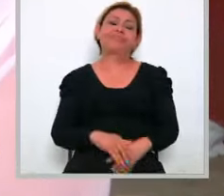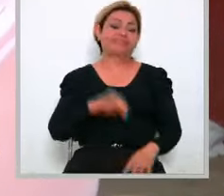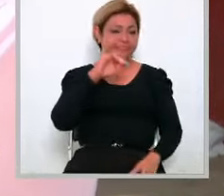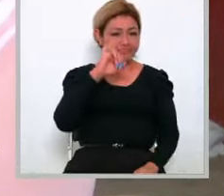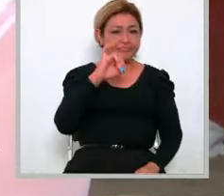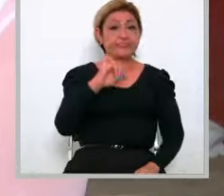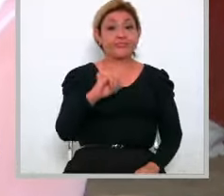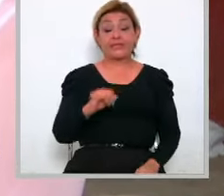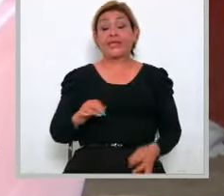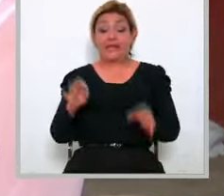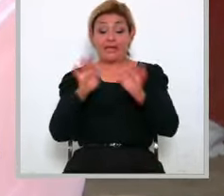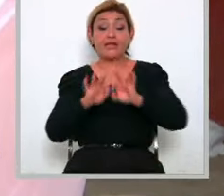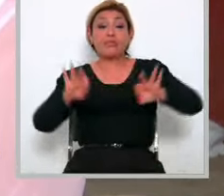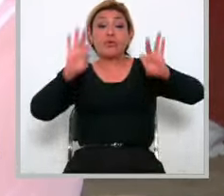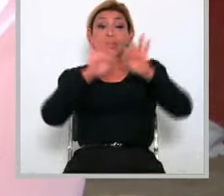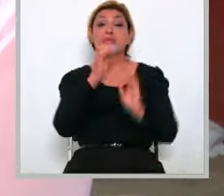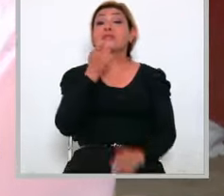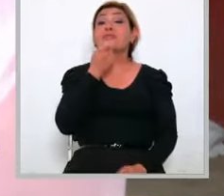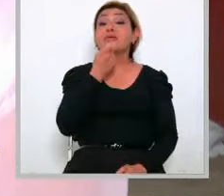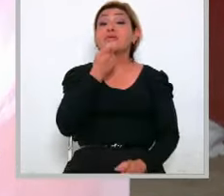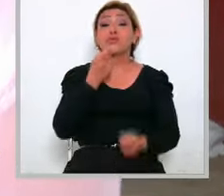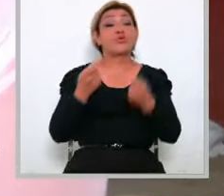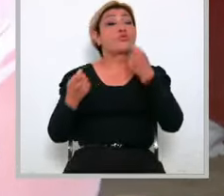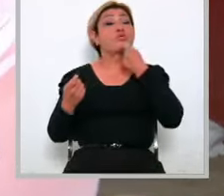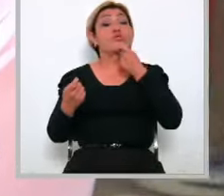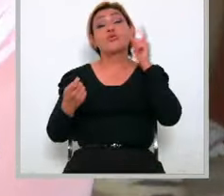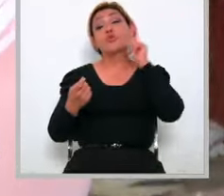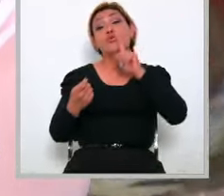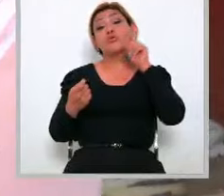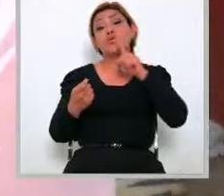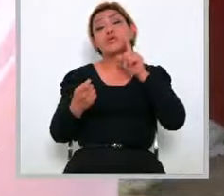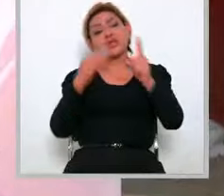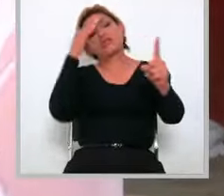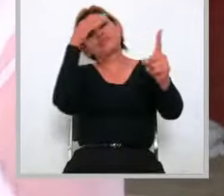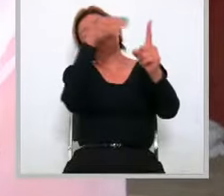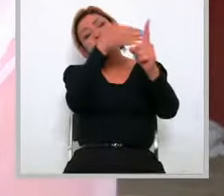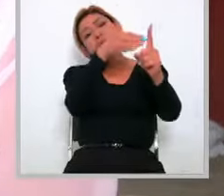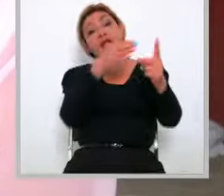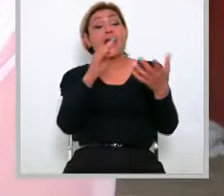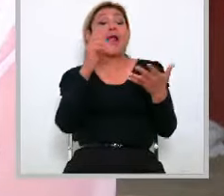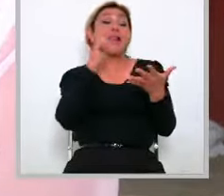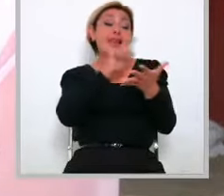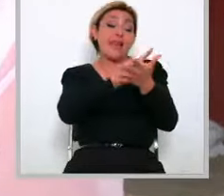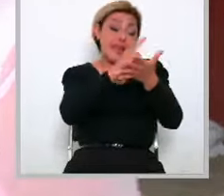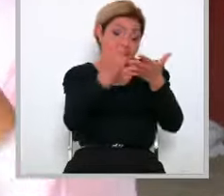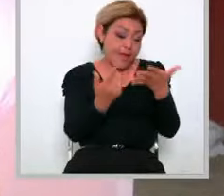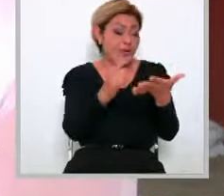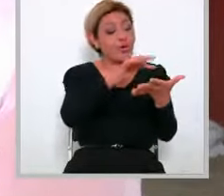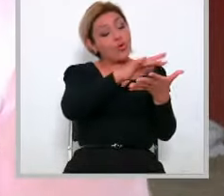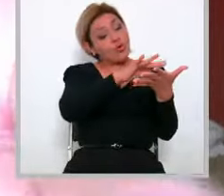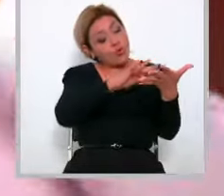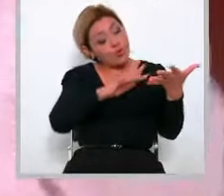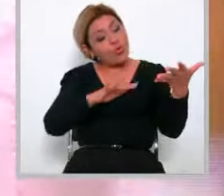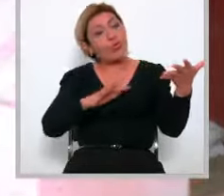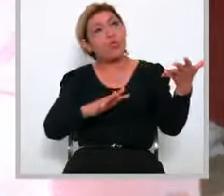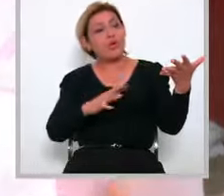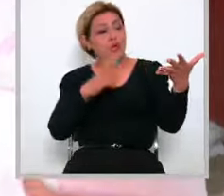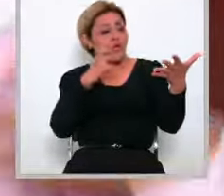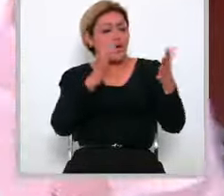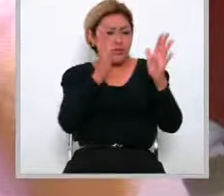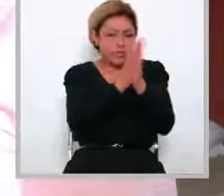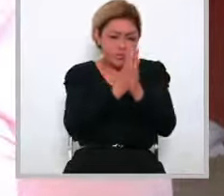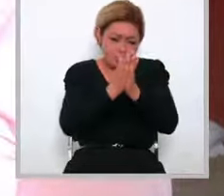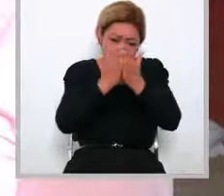y nuestras niñas pues tengan el hábito de la lectura, pero con esto que ellos puedan